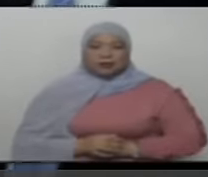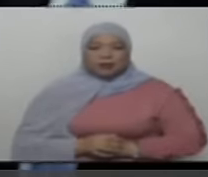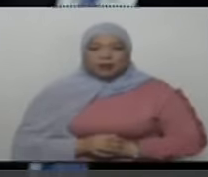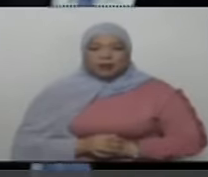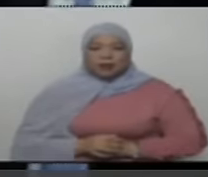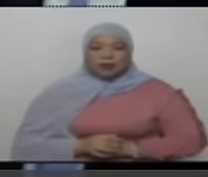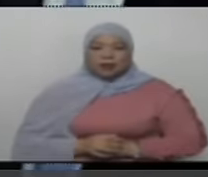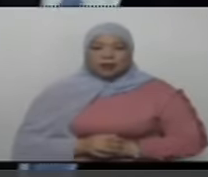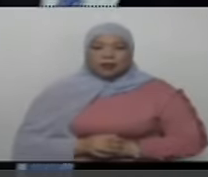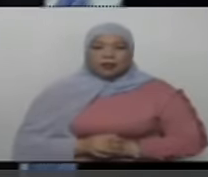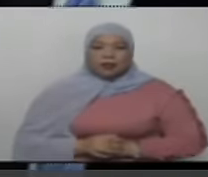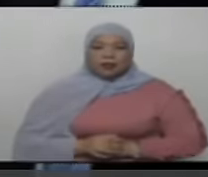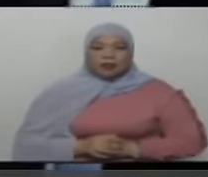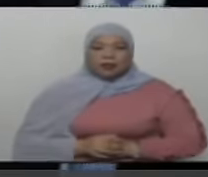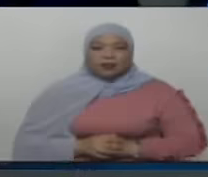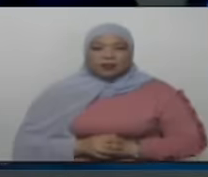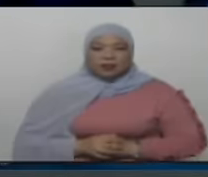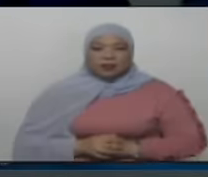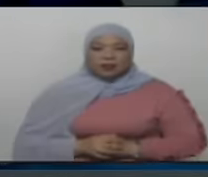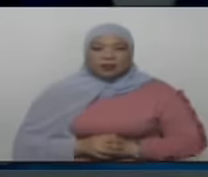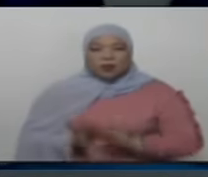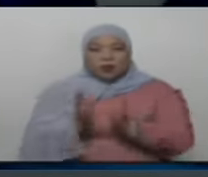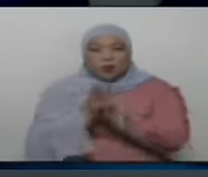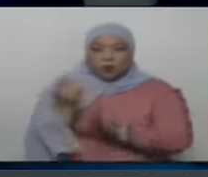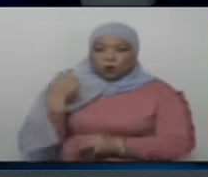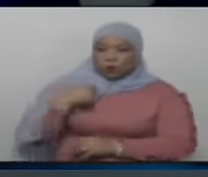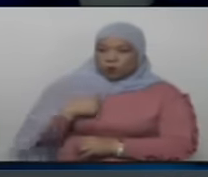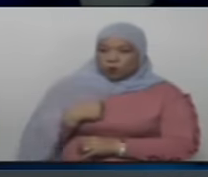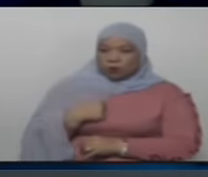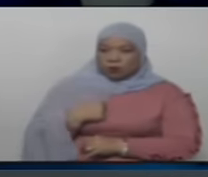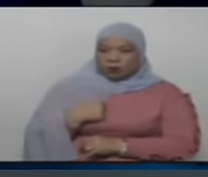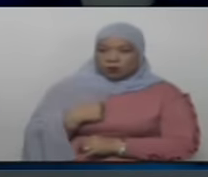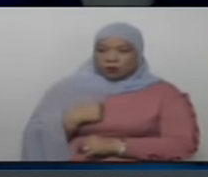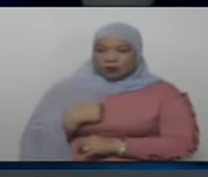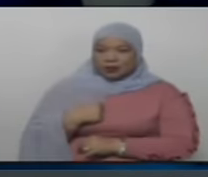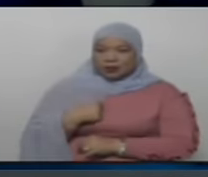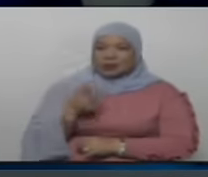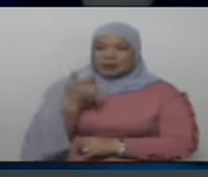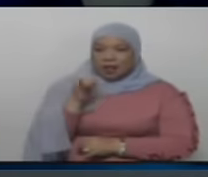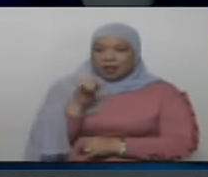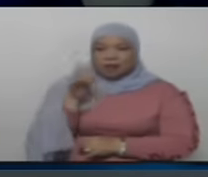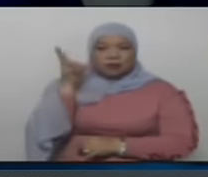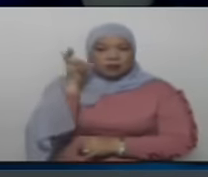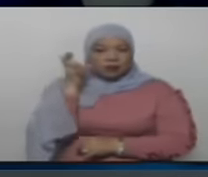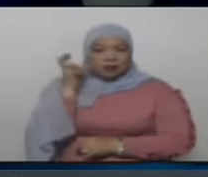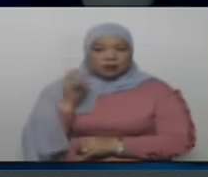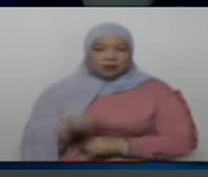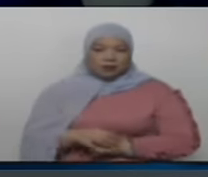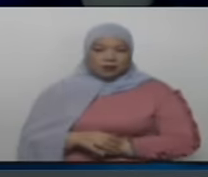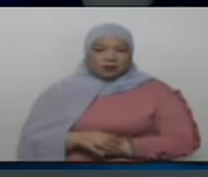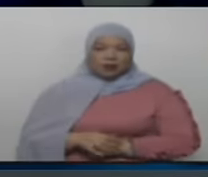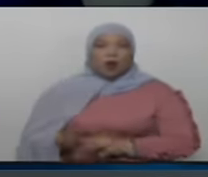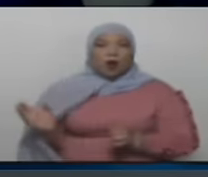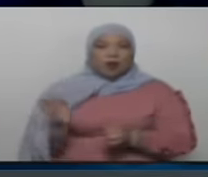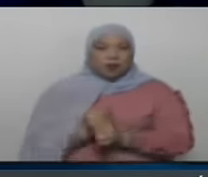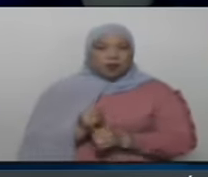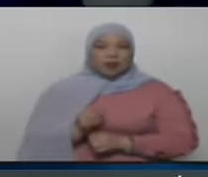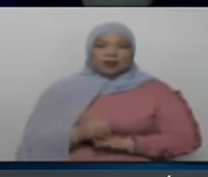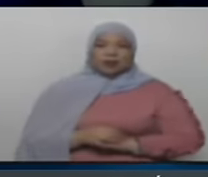¿Lograron ponerle la balita aquí? ¿Ah? ¿El micrófono? ¿Sí? Me consiguieron. Ajá.